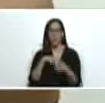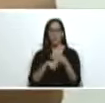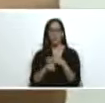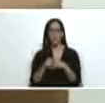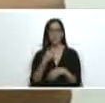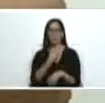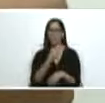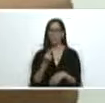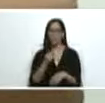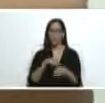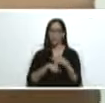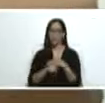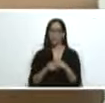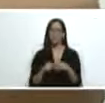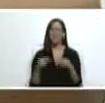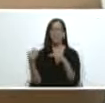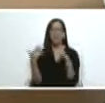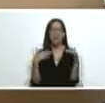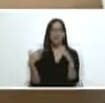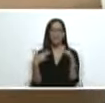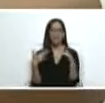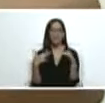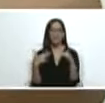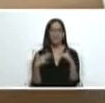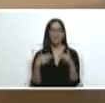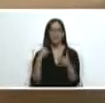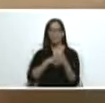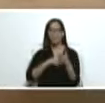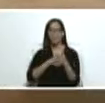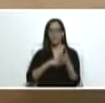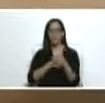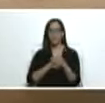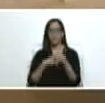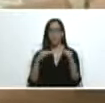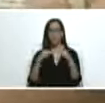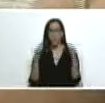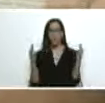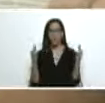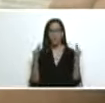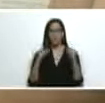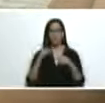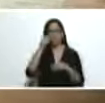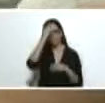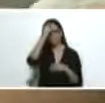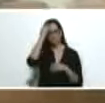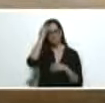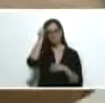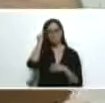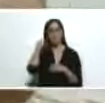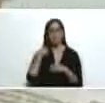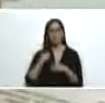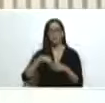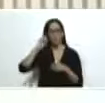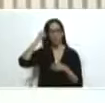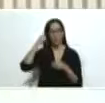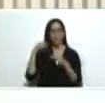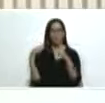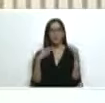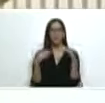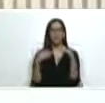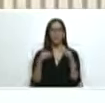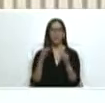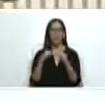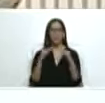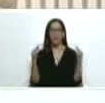no pasaron, la batalla de los puentes. Lo escribe Juan Leonardo Lanz. Mira, recordando la batalla de los puentes, lea su